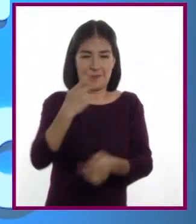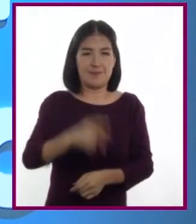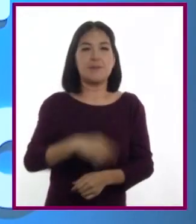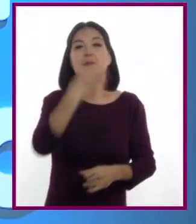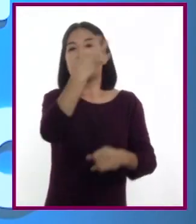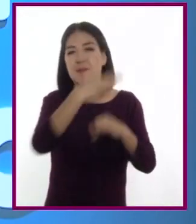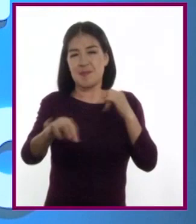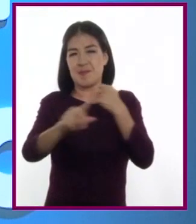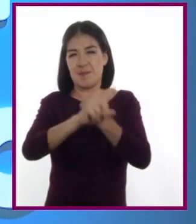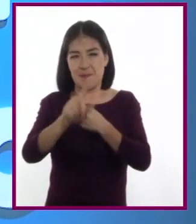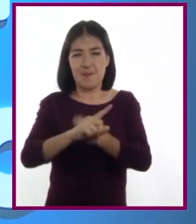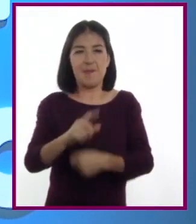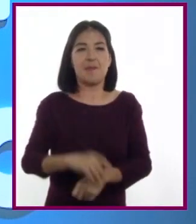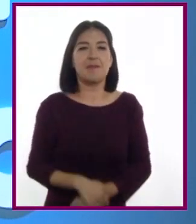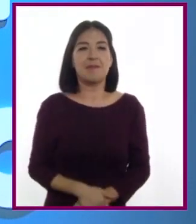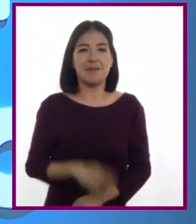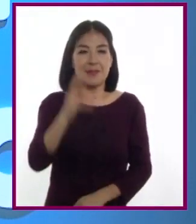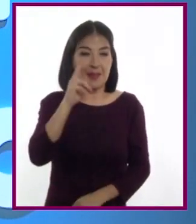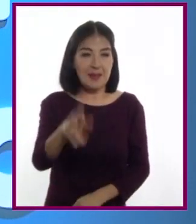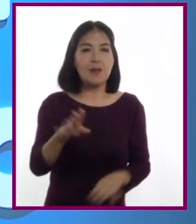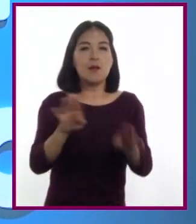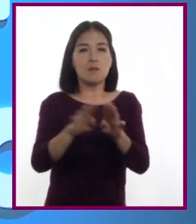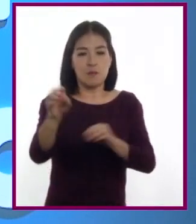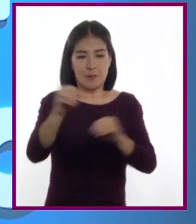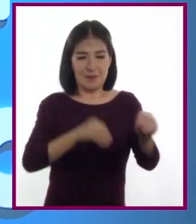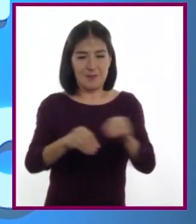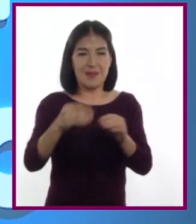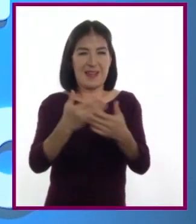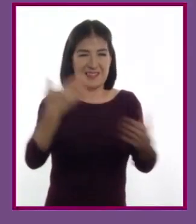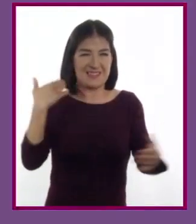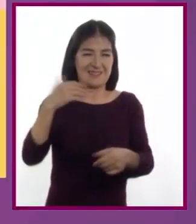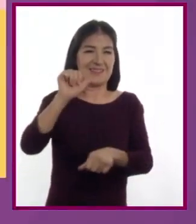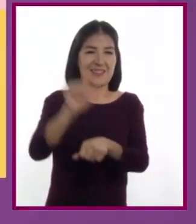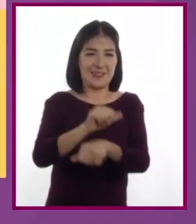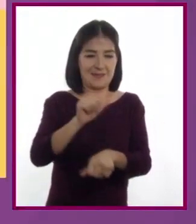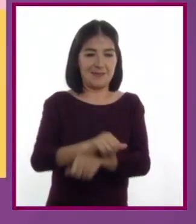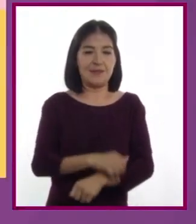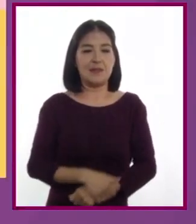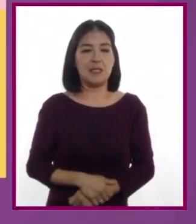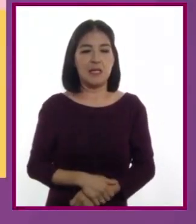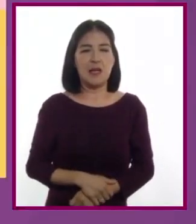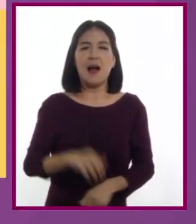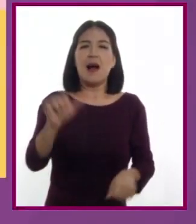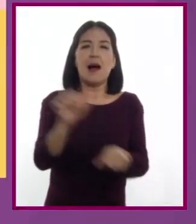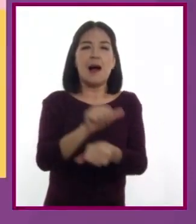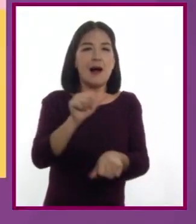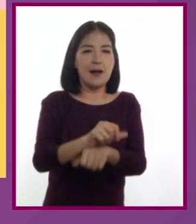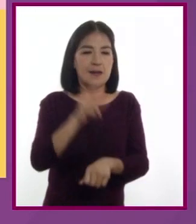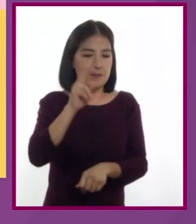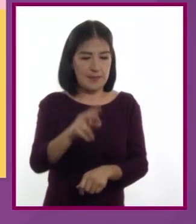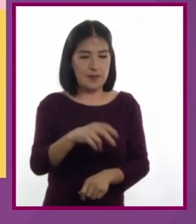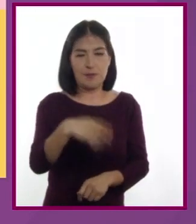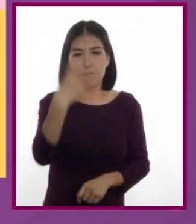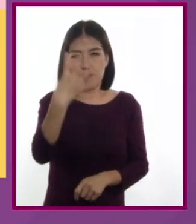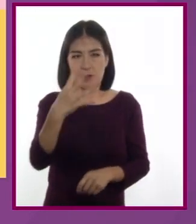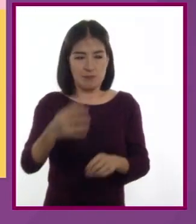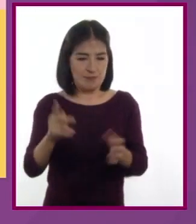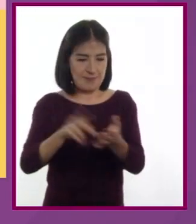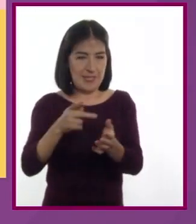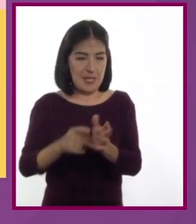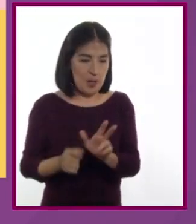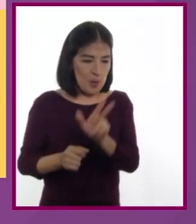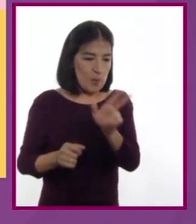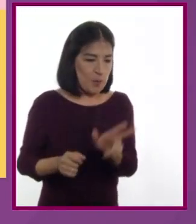reto. Consideremos el movimiento 3 del móvil. Si el móvil se mueve 4 veces y llega